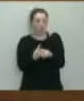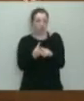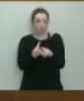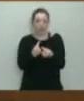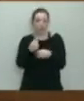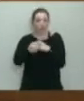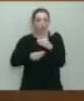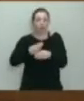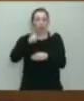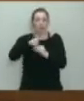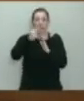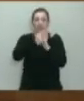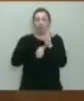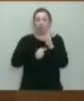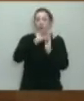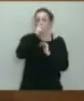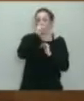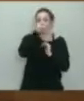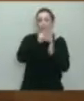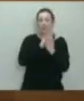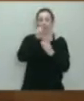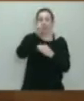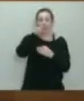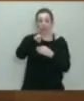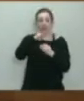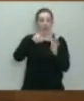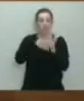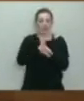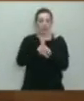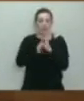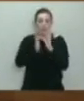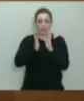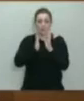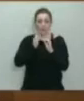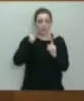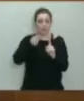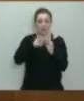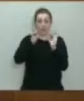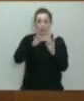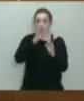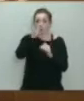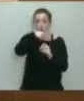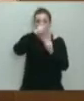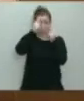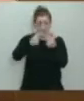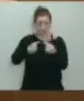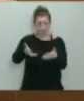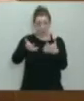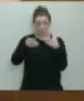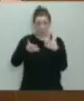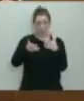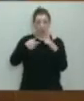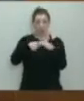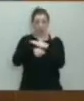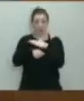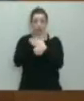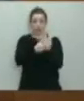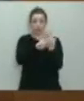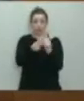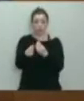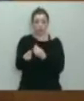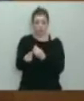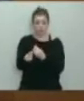que los datos del 2013 van en esa dirección, porque aprobamos un presupuesto y muchas de las inversiones hubo que